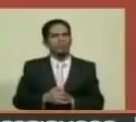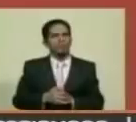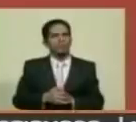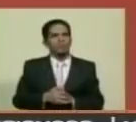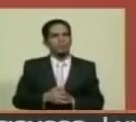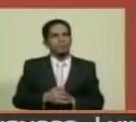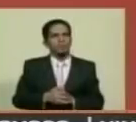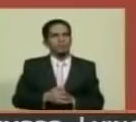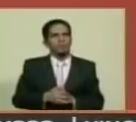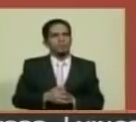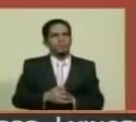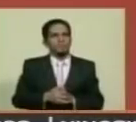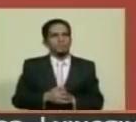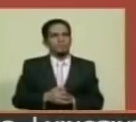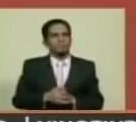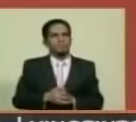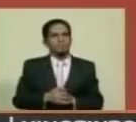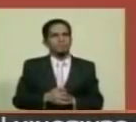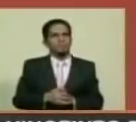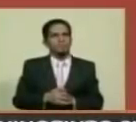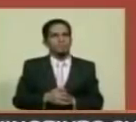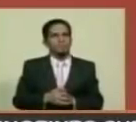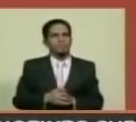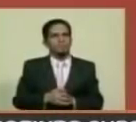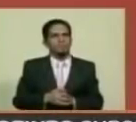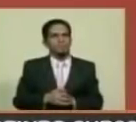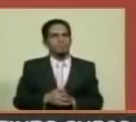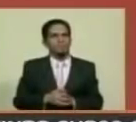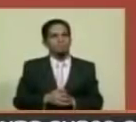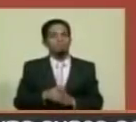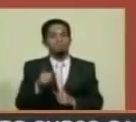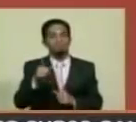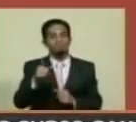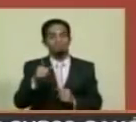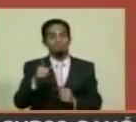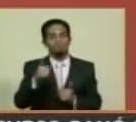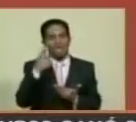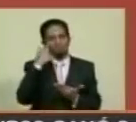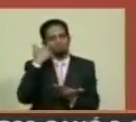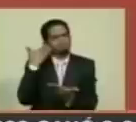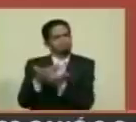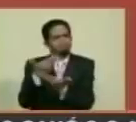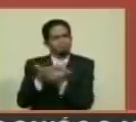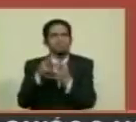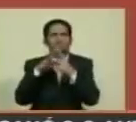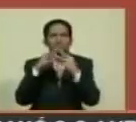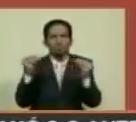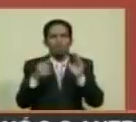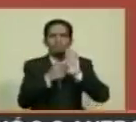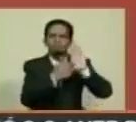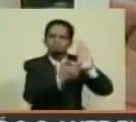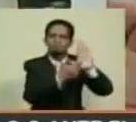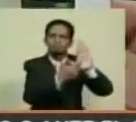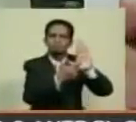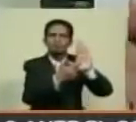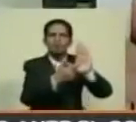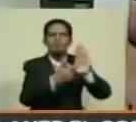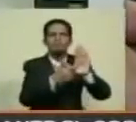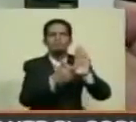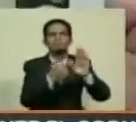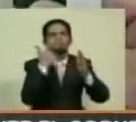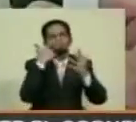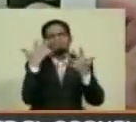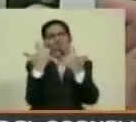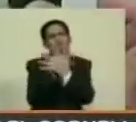El Capi, que constata todo lo que yo acabo de decir. Aunque es una fotografía algo